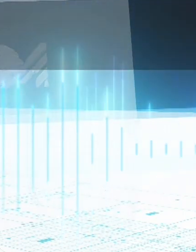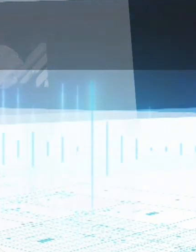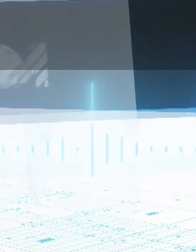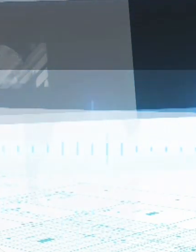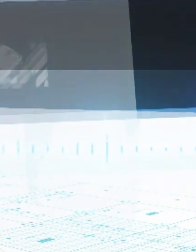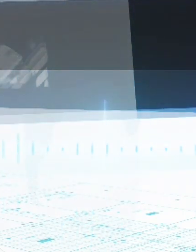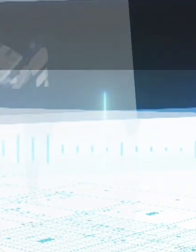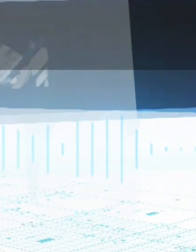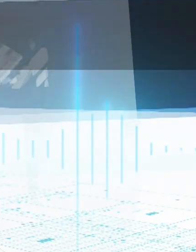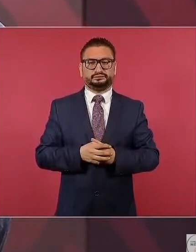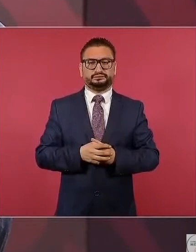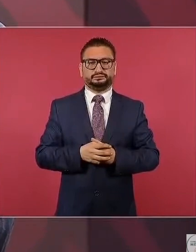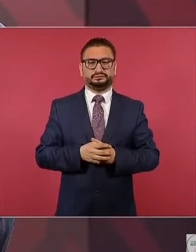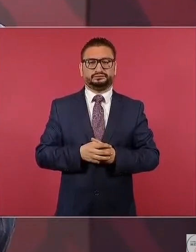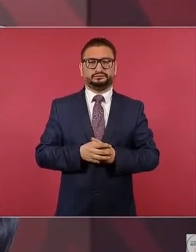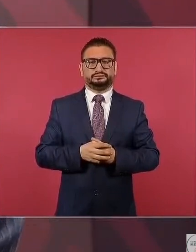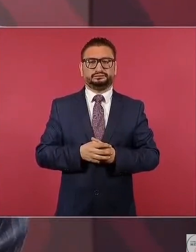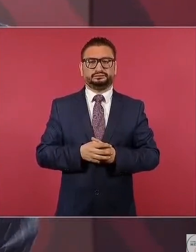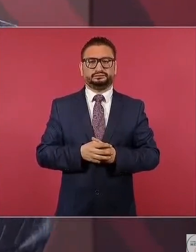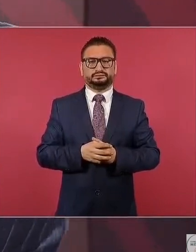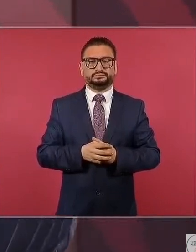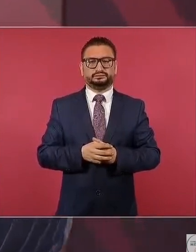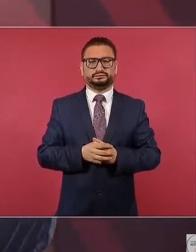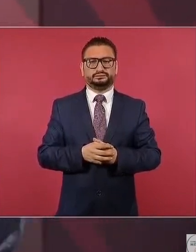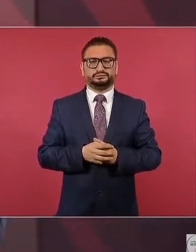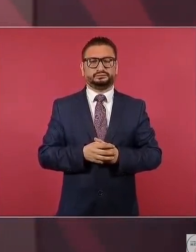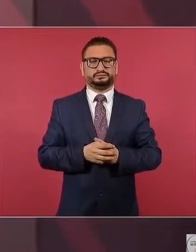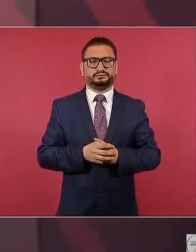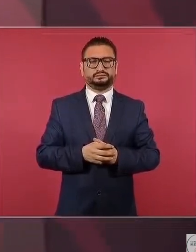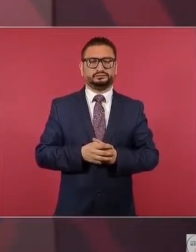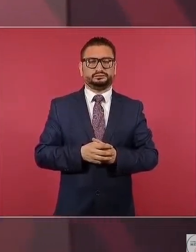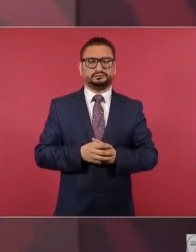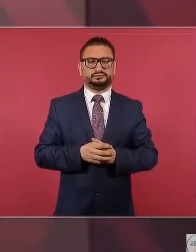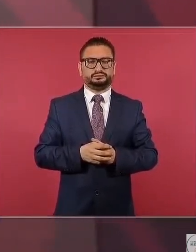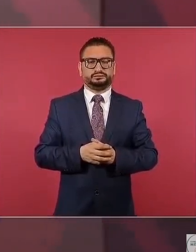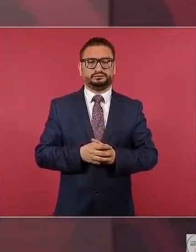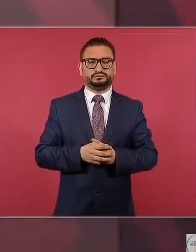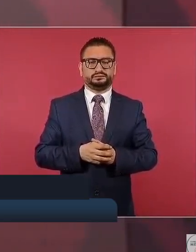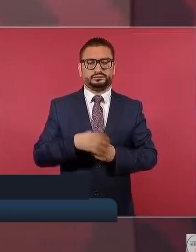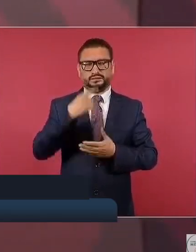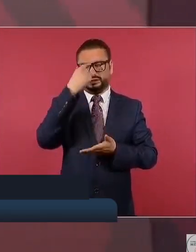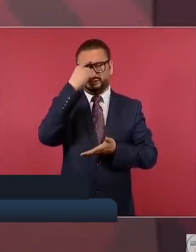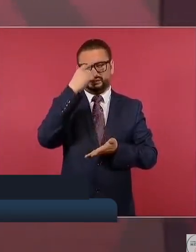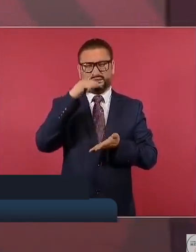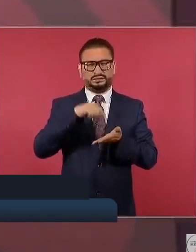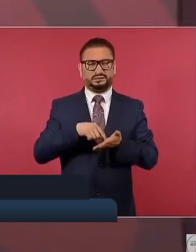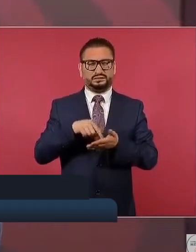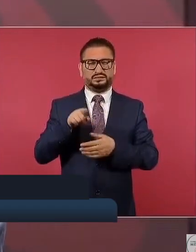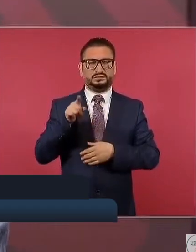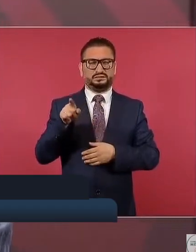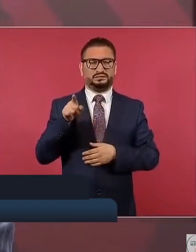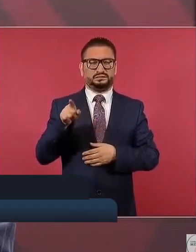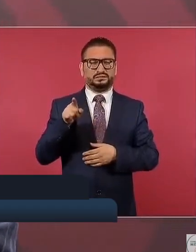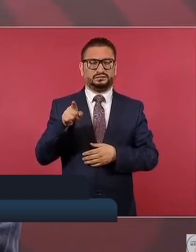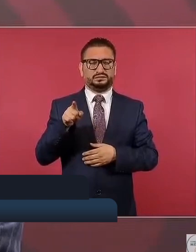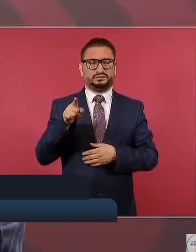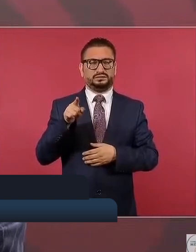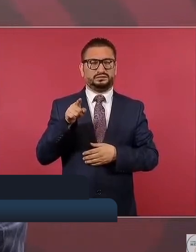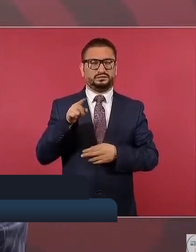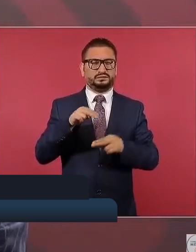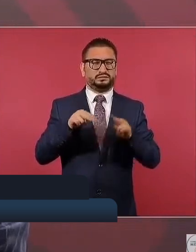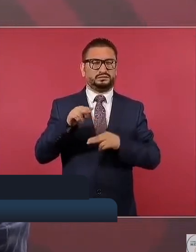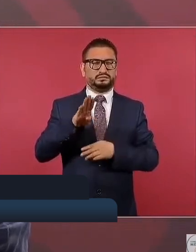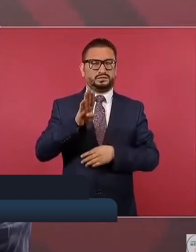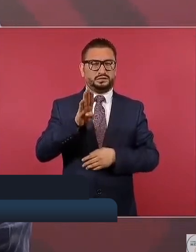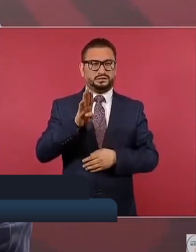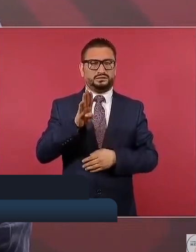las Conciencias fue uno de ellos. López Córdoba terminó por destacar que ante estos 6 años de transformación y del reconocimiento al trabajo hecho por